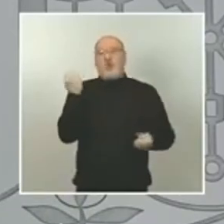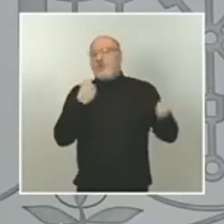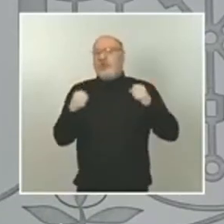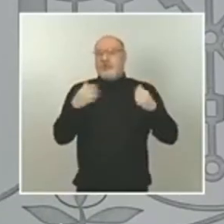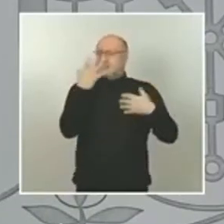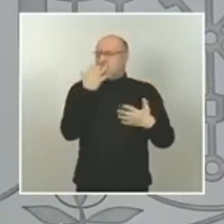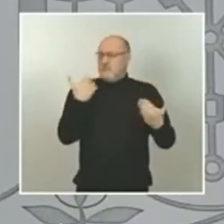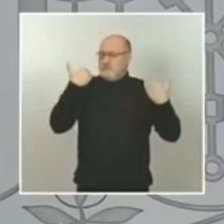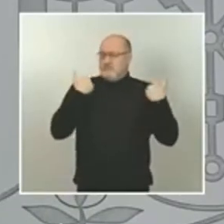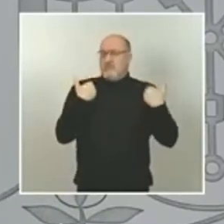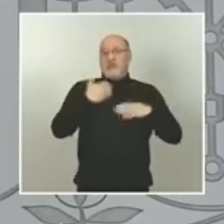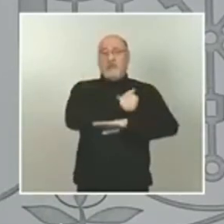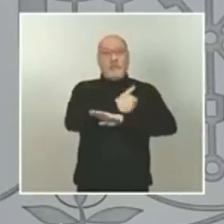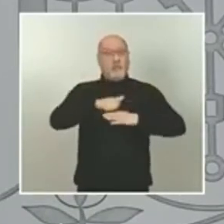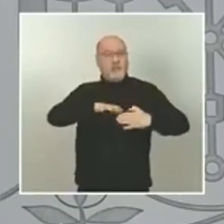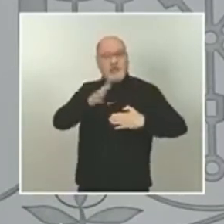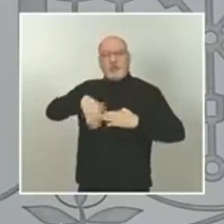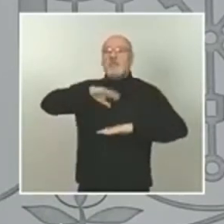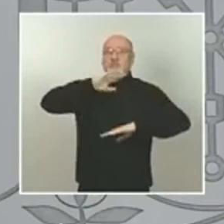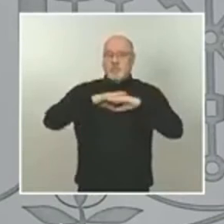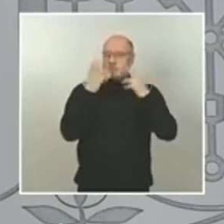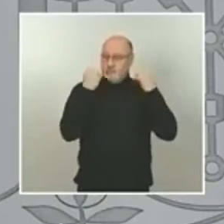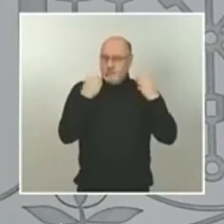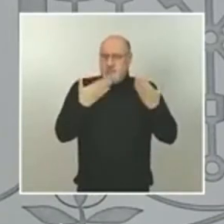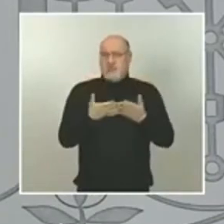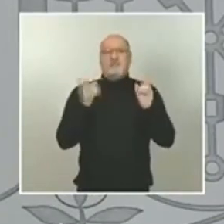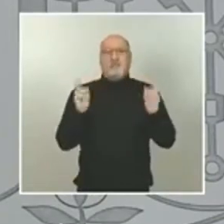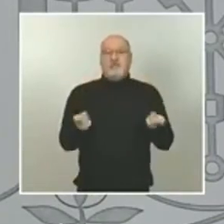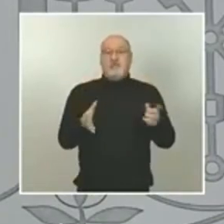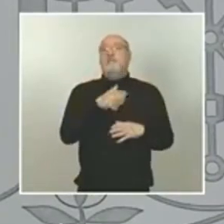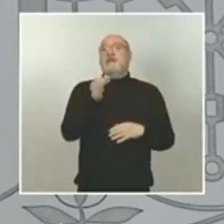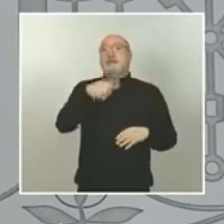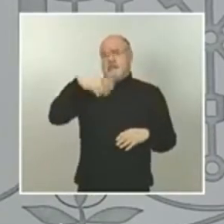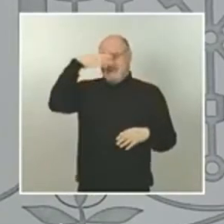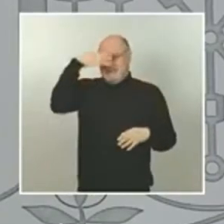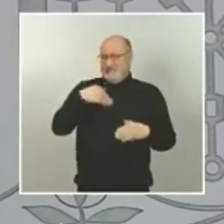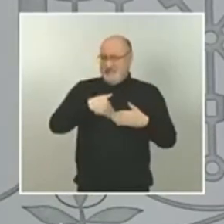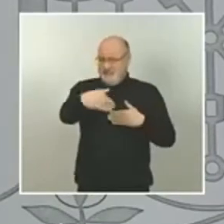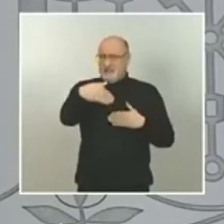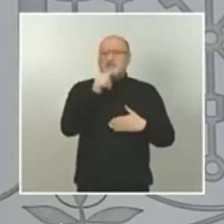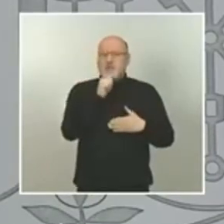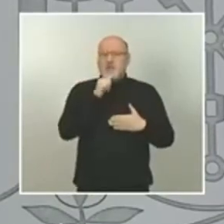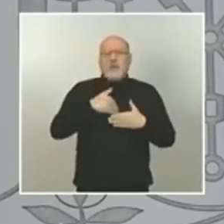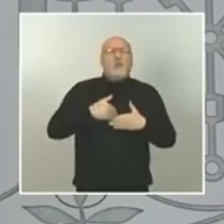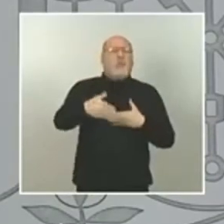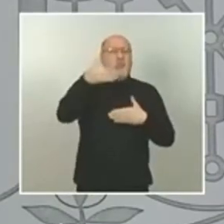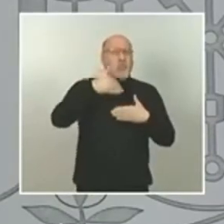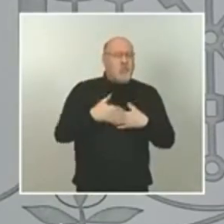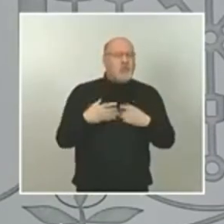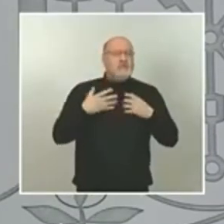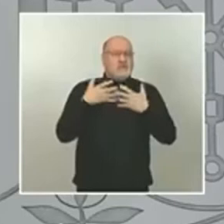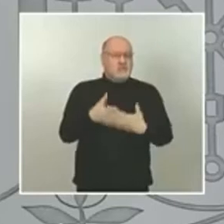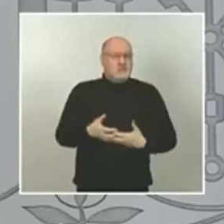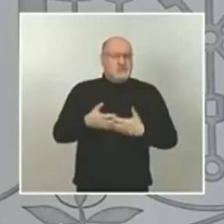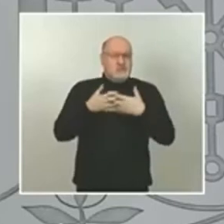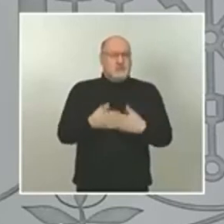para tener estos datos, pero también desde el convencimiento que todavía nos queda mucho camino que recorrer. Recuerden que